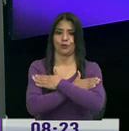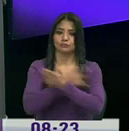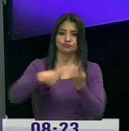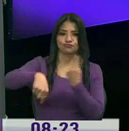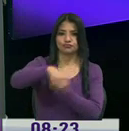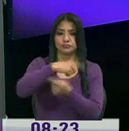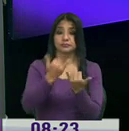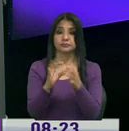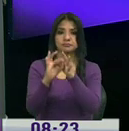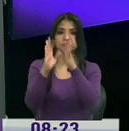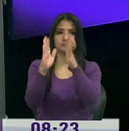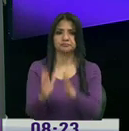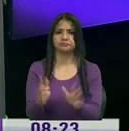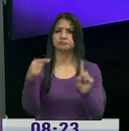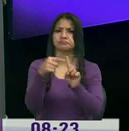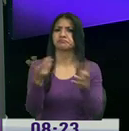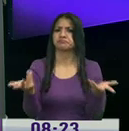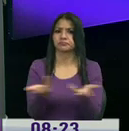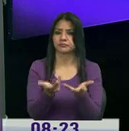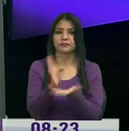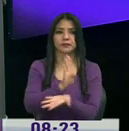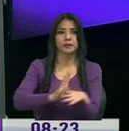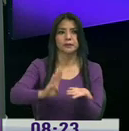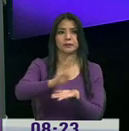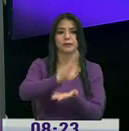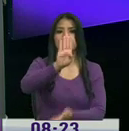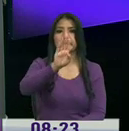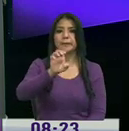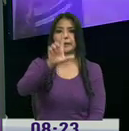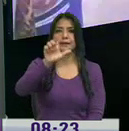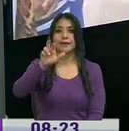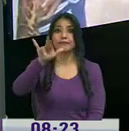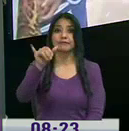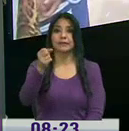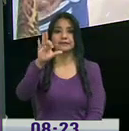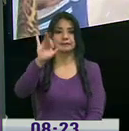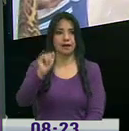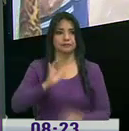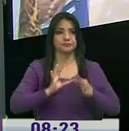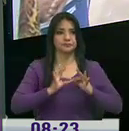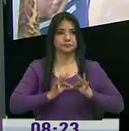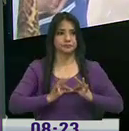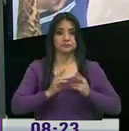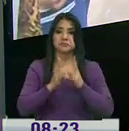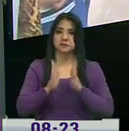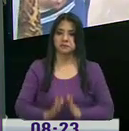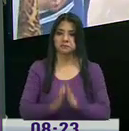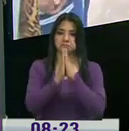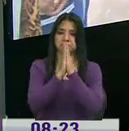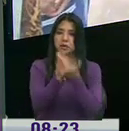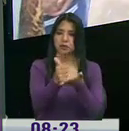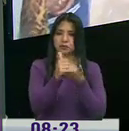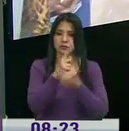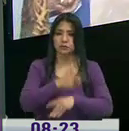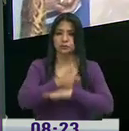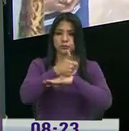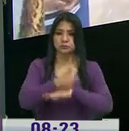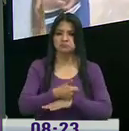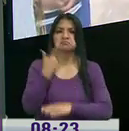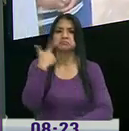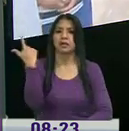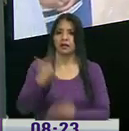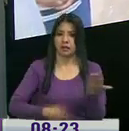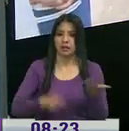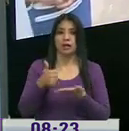Inmediatamente Sofía Vintimilla, y está desde el barrio Bellavista de Calderón. Nuestros vecinos nos piden ayuda y piden ayuda a las autoridades para que les